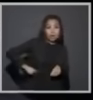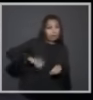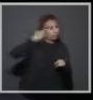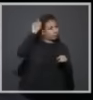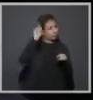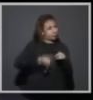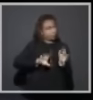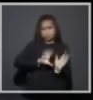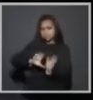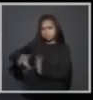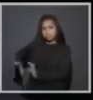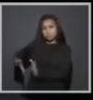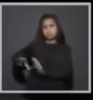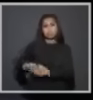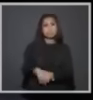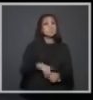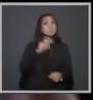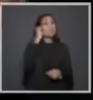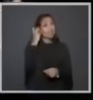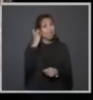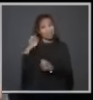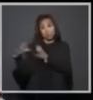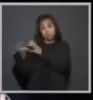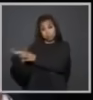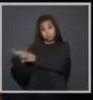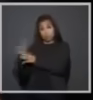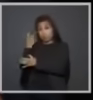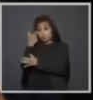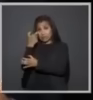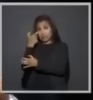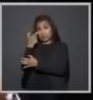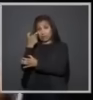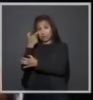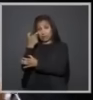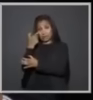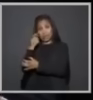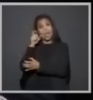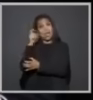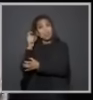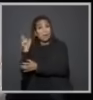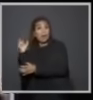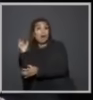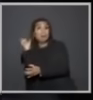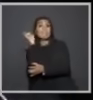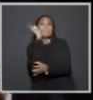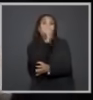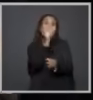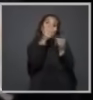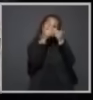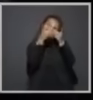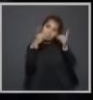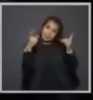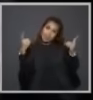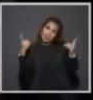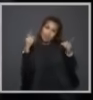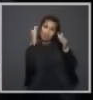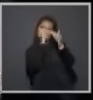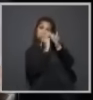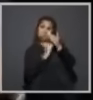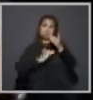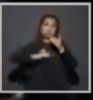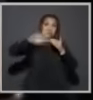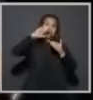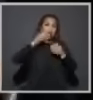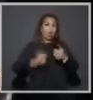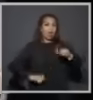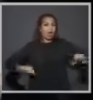vamos a reunir una buena cantidad de dinero. Con eso vamos a financiar el desarrollo. ¿Qué vamos a hacer? Impulsar actividades